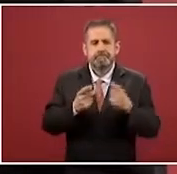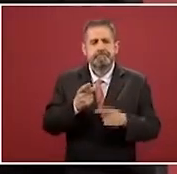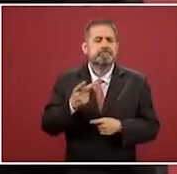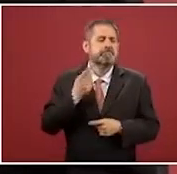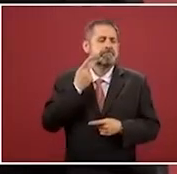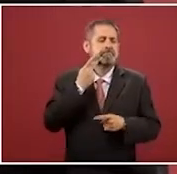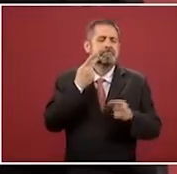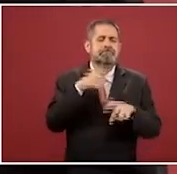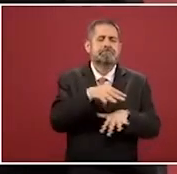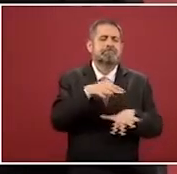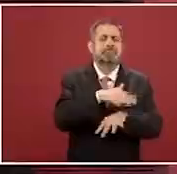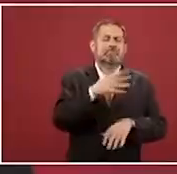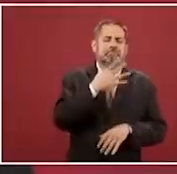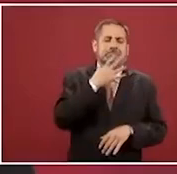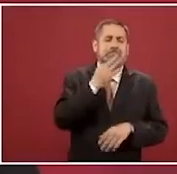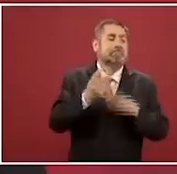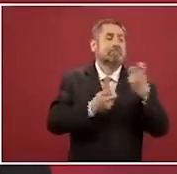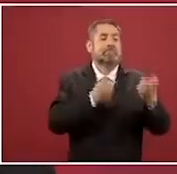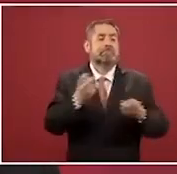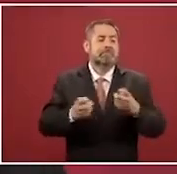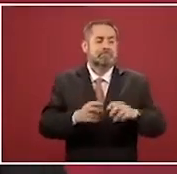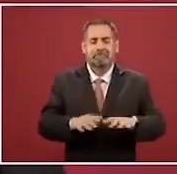politiquería.